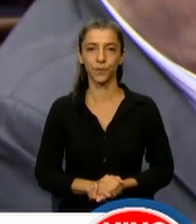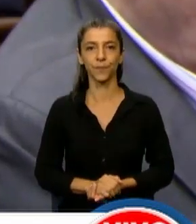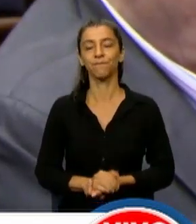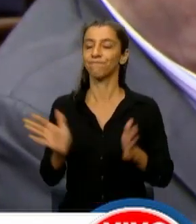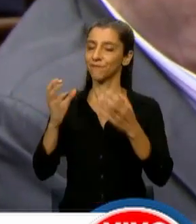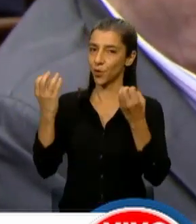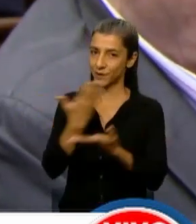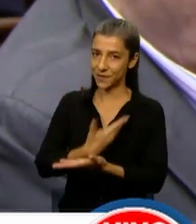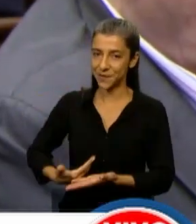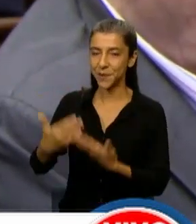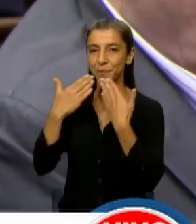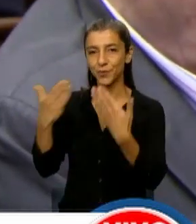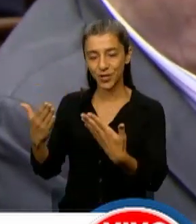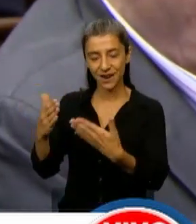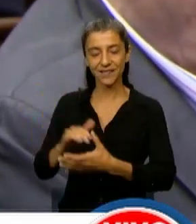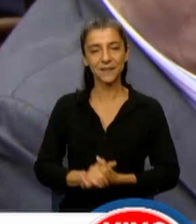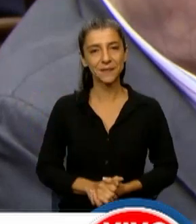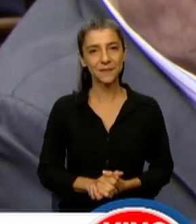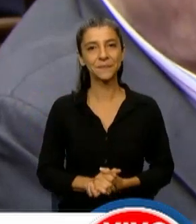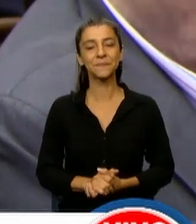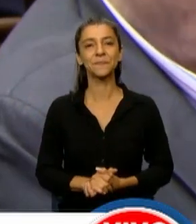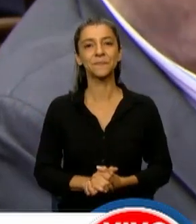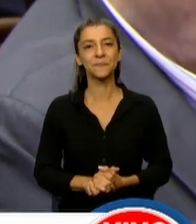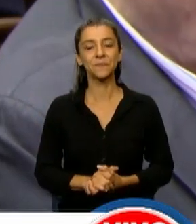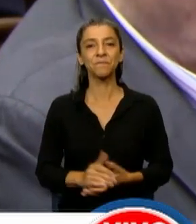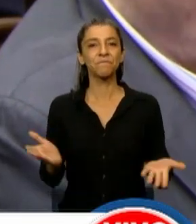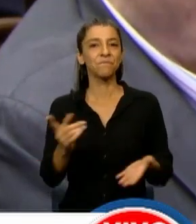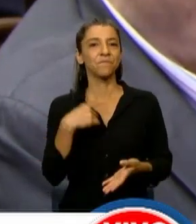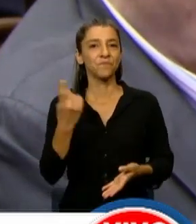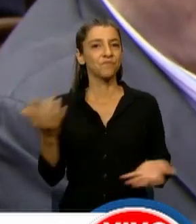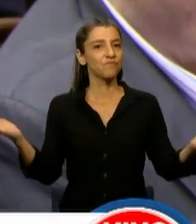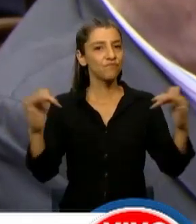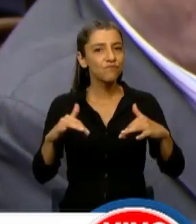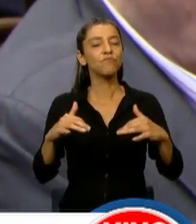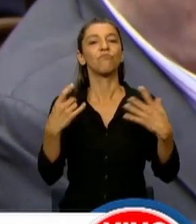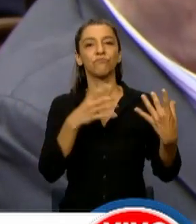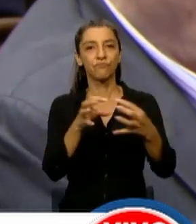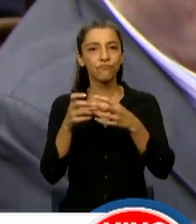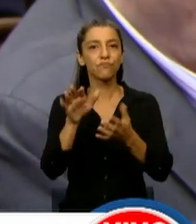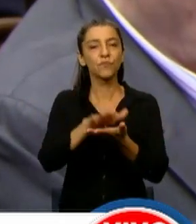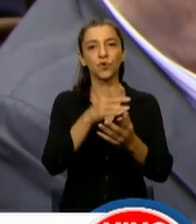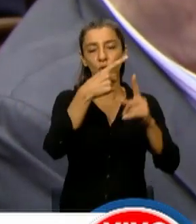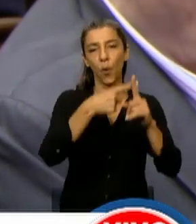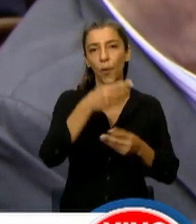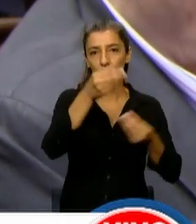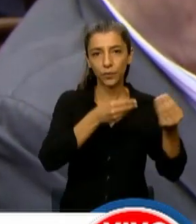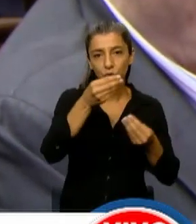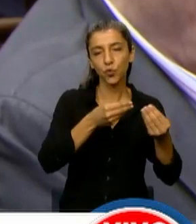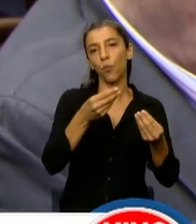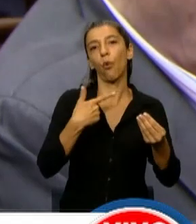¿Cómo le va, presidente? Muchas gracias por la palabra. Venimos a tratar el presupuesto de la Administración